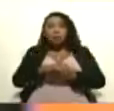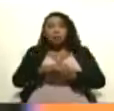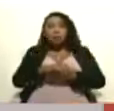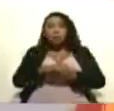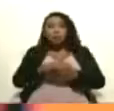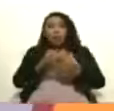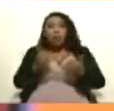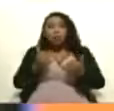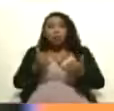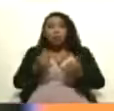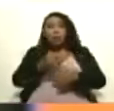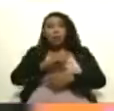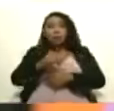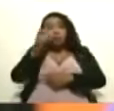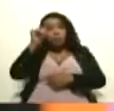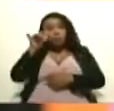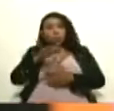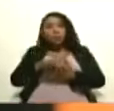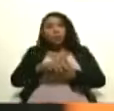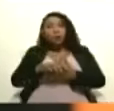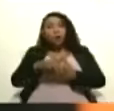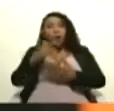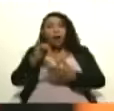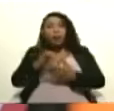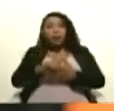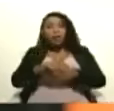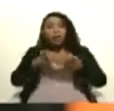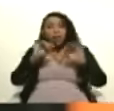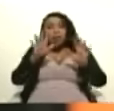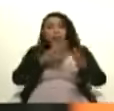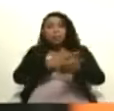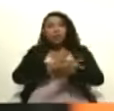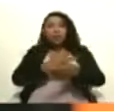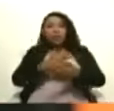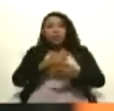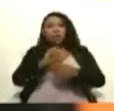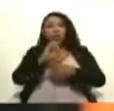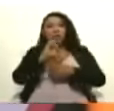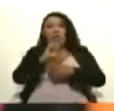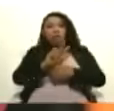ahora por el mandato del pueblo obtuvo 10,00